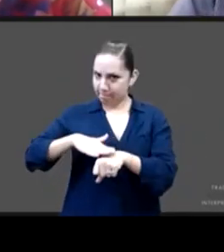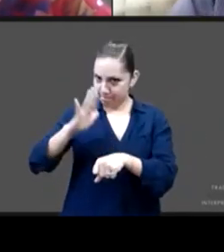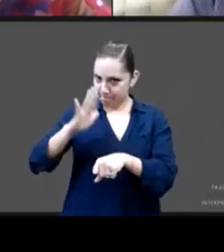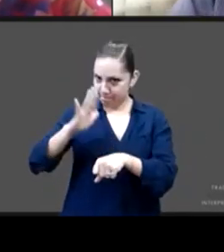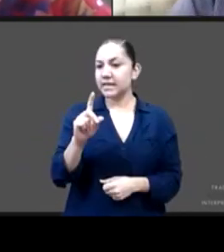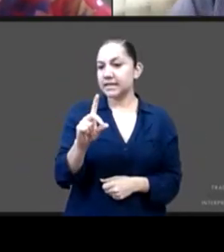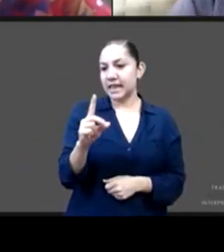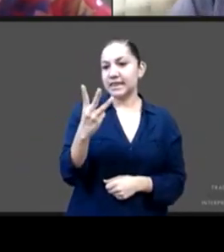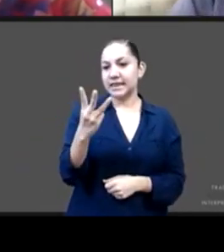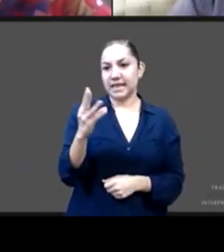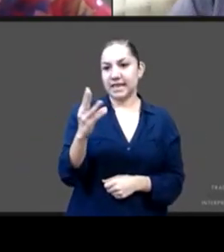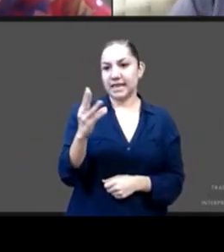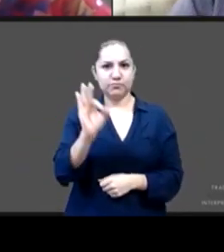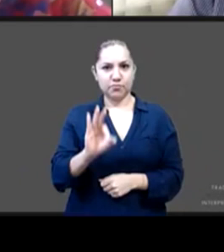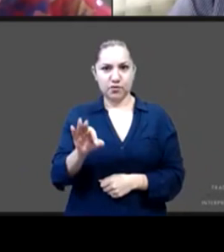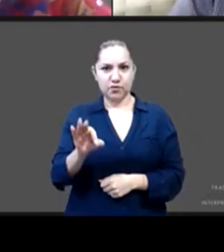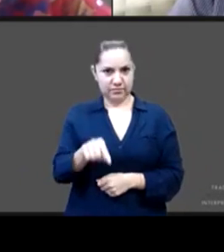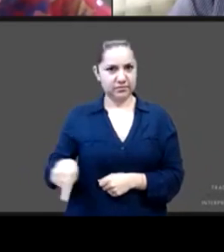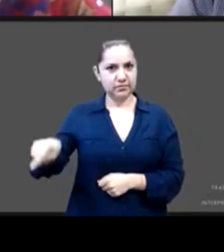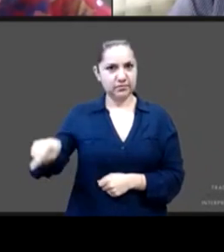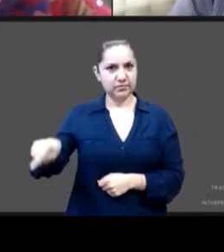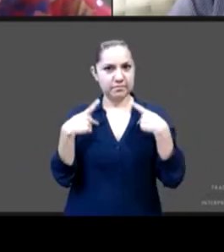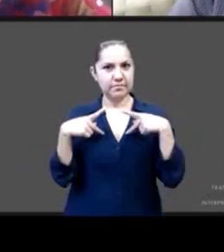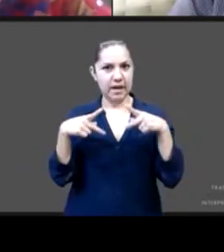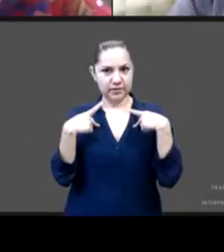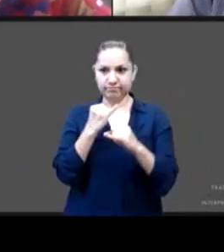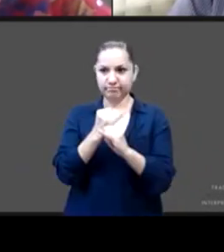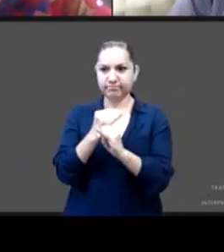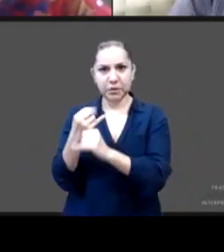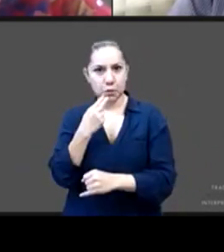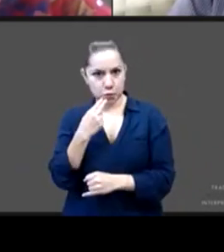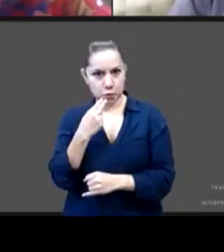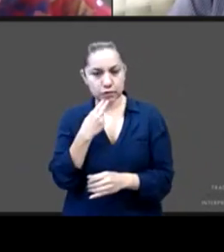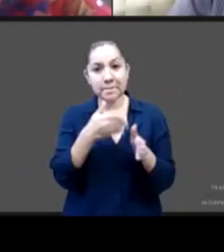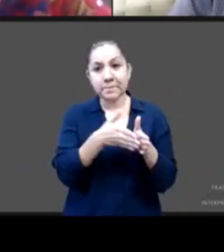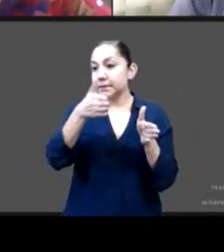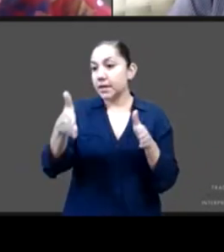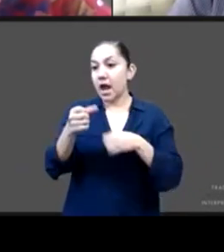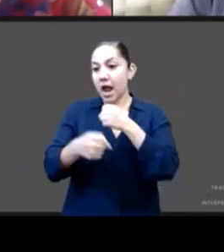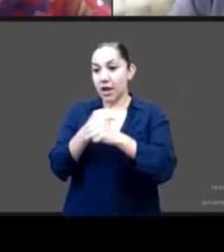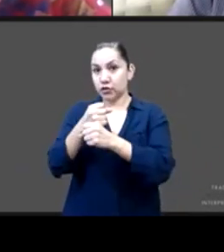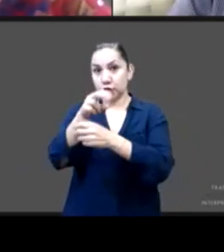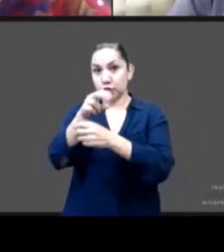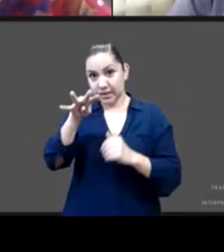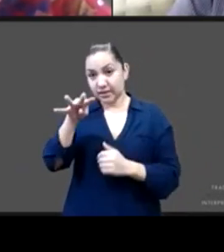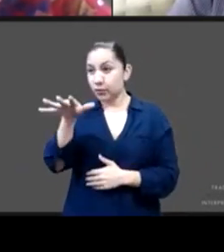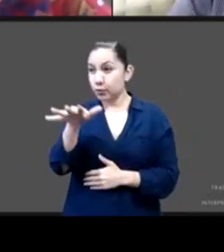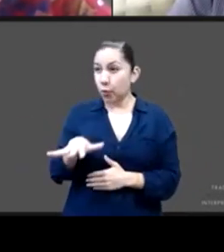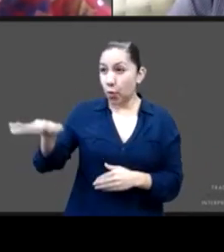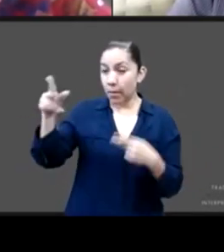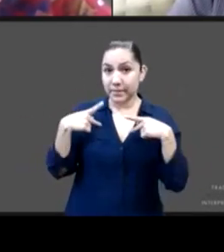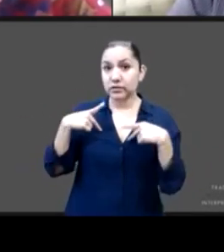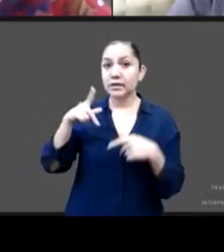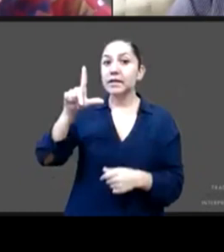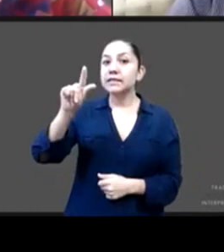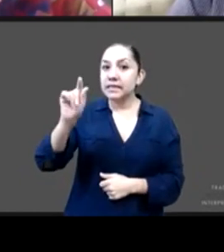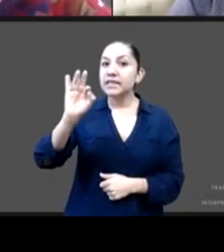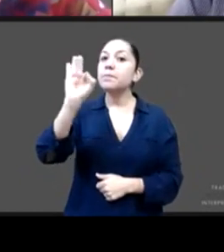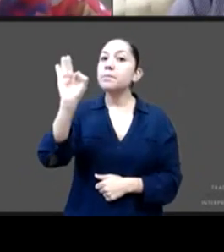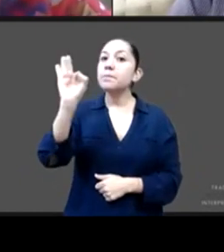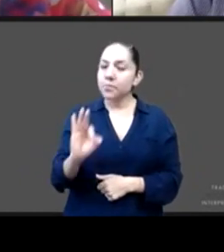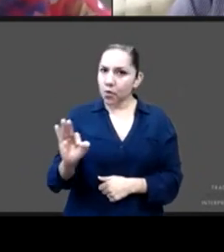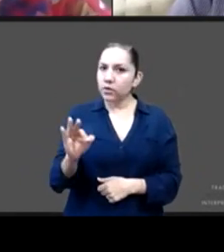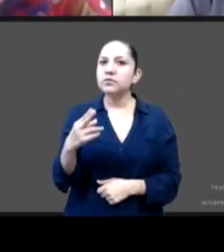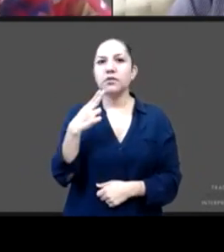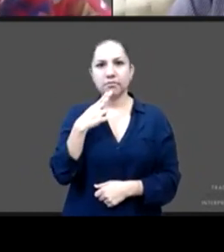de la población era usuaria de Internet. El año 2019, 70% de la población es usuaria y vamos a